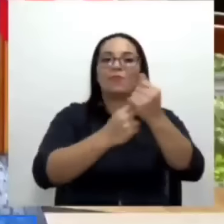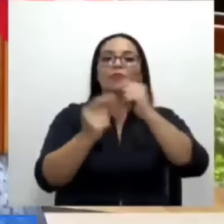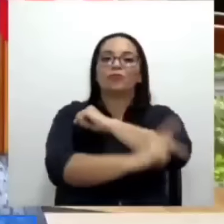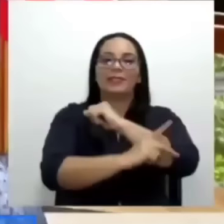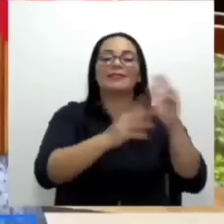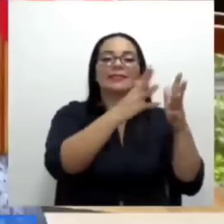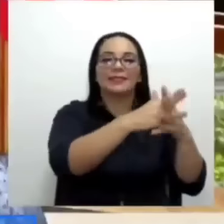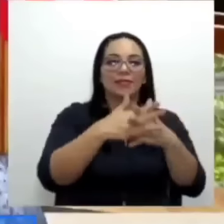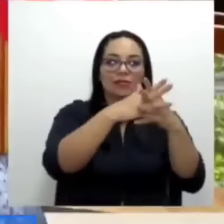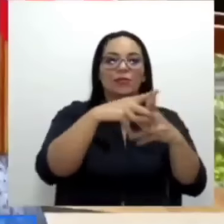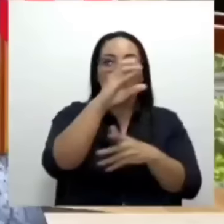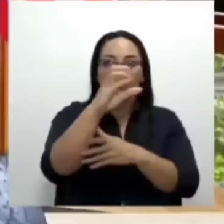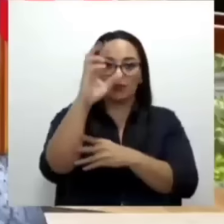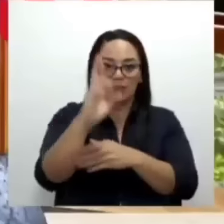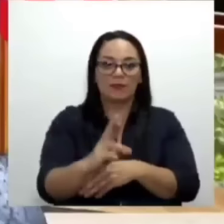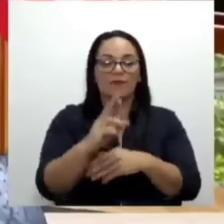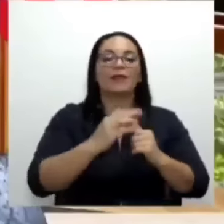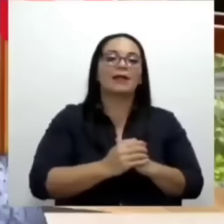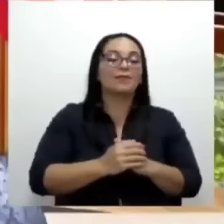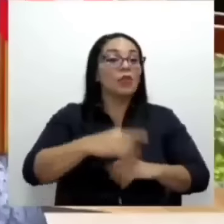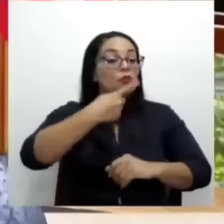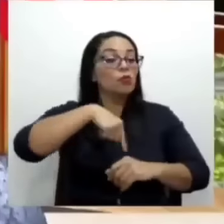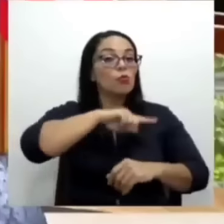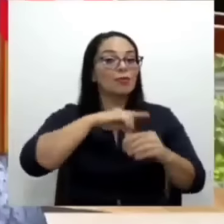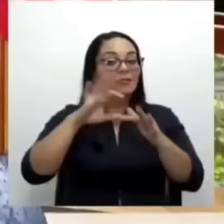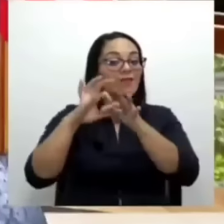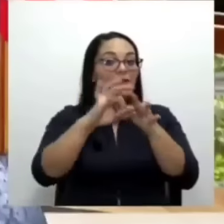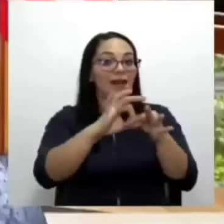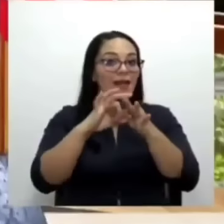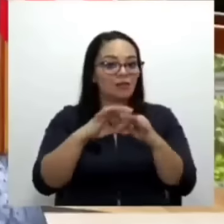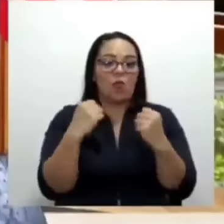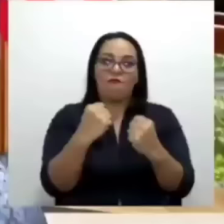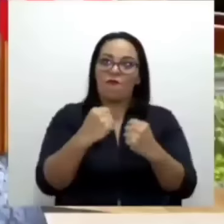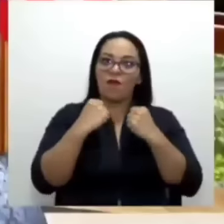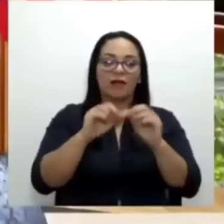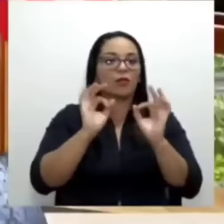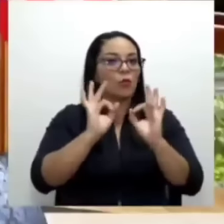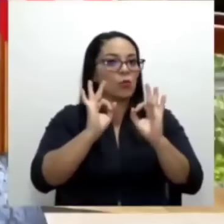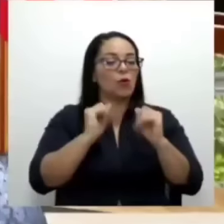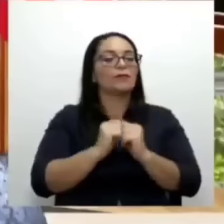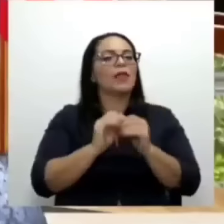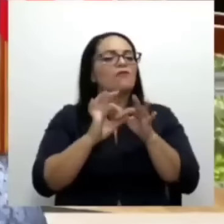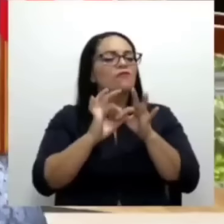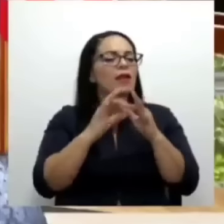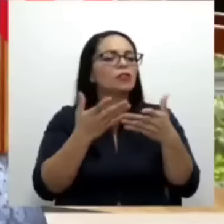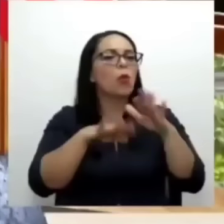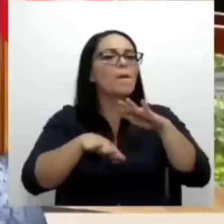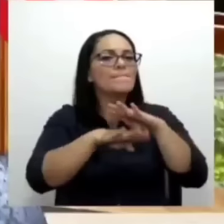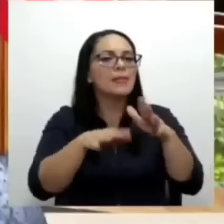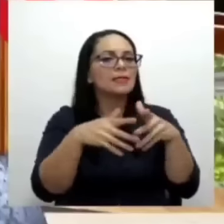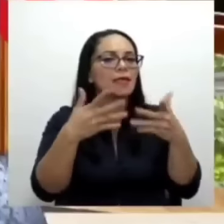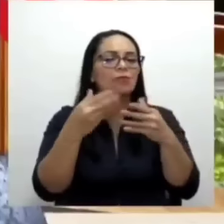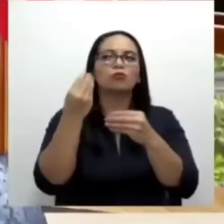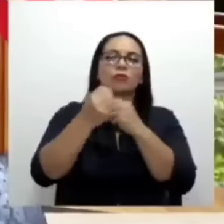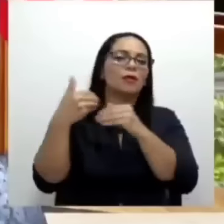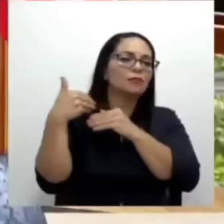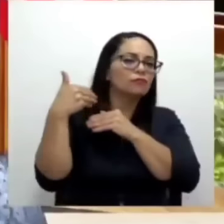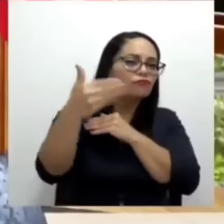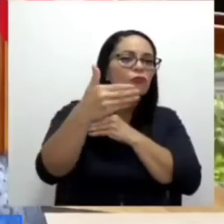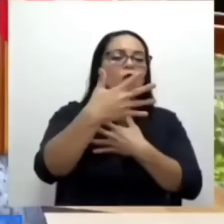Estados Unidos y Costa Rica. Nuestra relación es fuerte, basada en décadas de